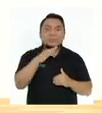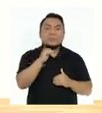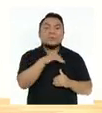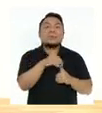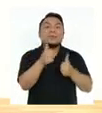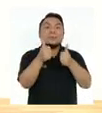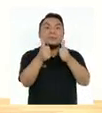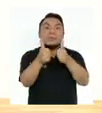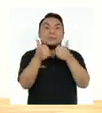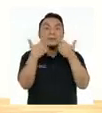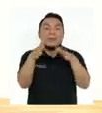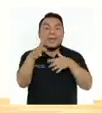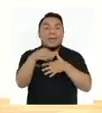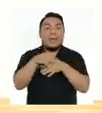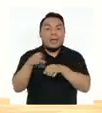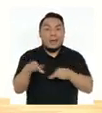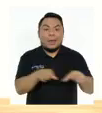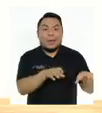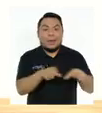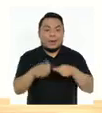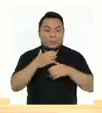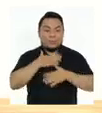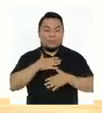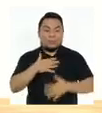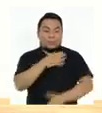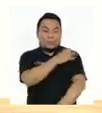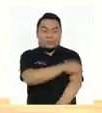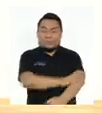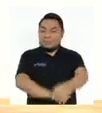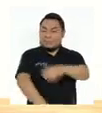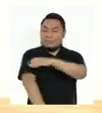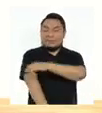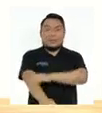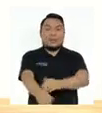Bien, hemos hecho el ejercicio solo con los brazos.